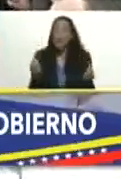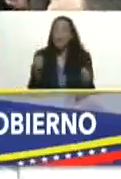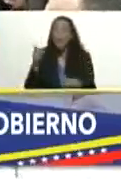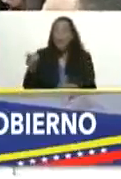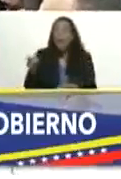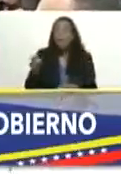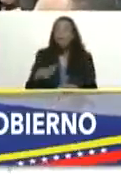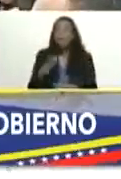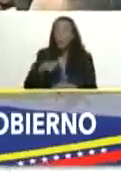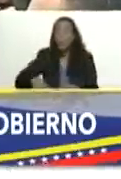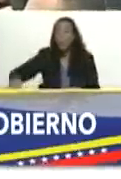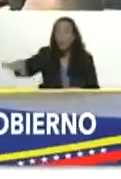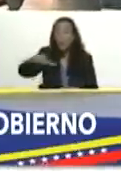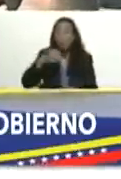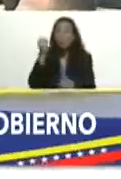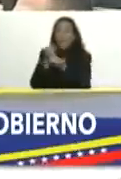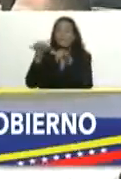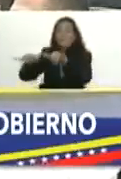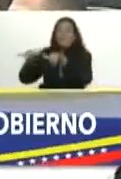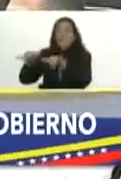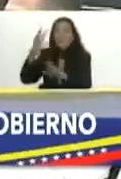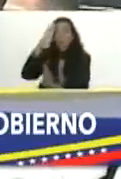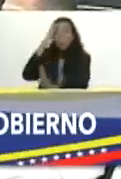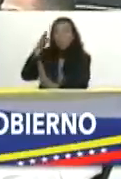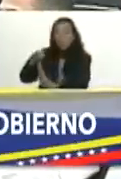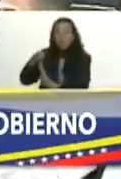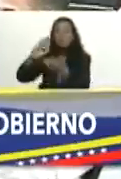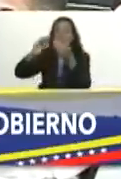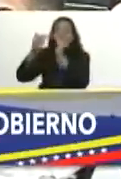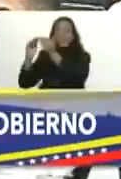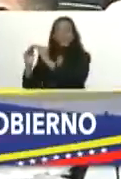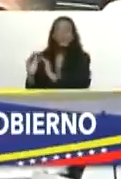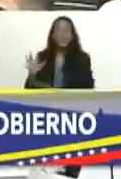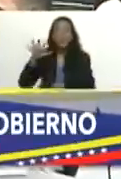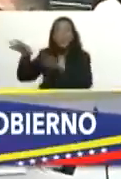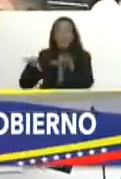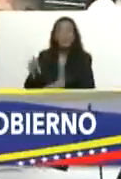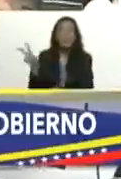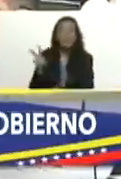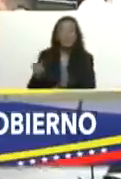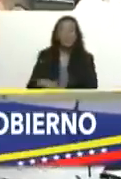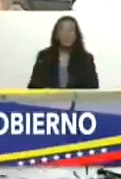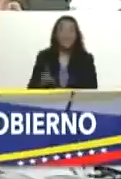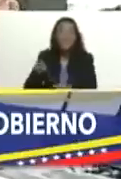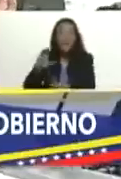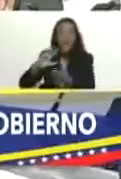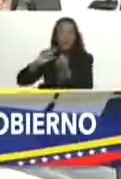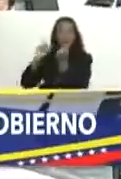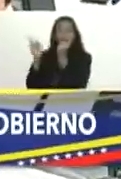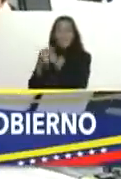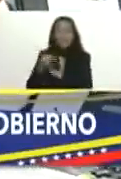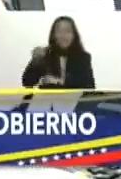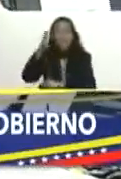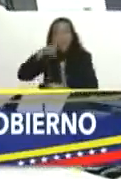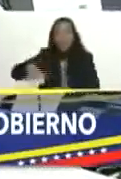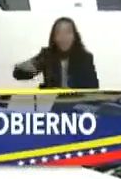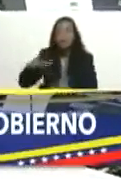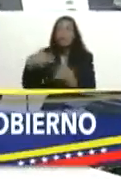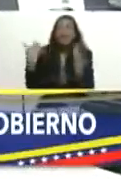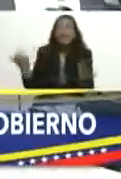en la gestión directa de las comunidades. Es convertir a nuestro pueblo,